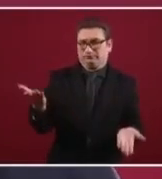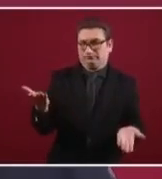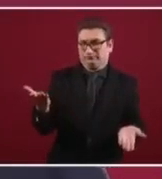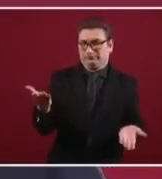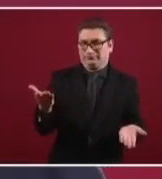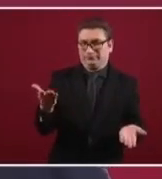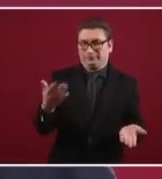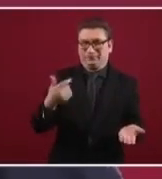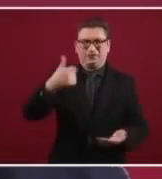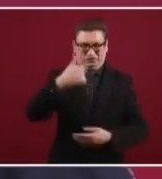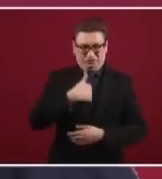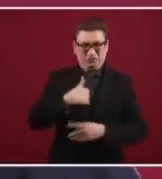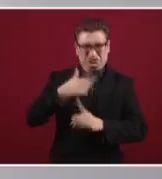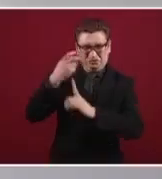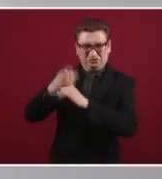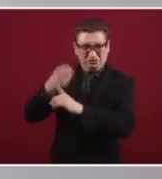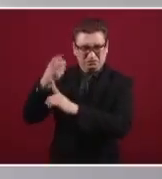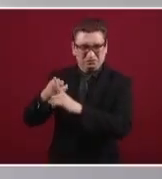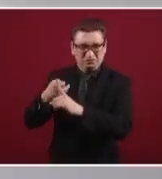No es eso.